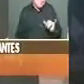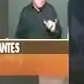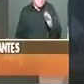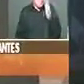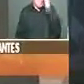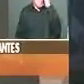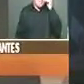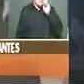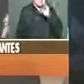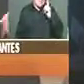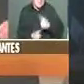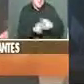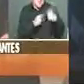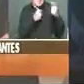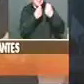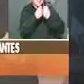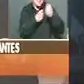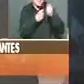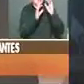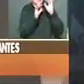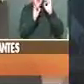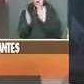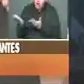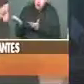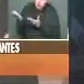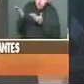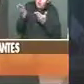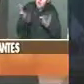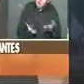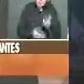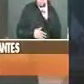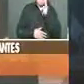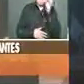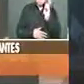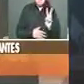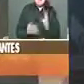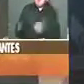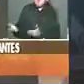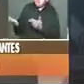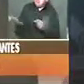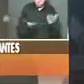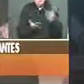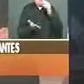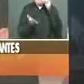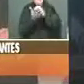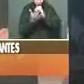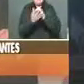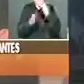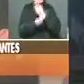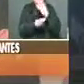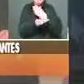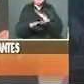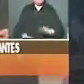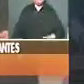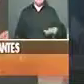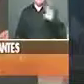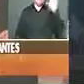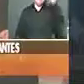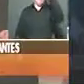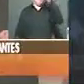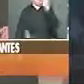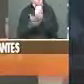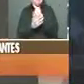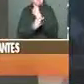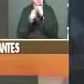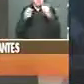por supuesto, que nuevamente son garantes, nuevamente repite los mismos esquemas con los mismos protagonistas, los países que le han